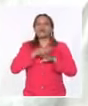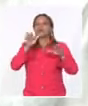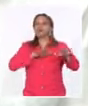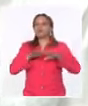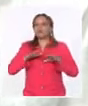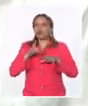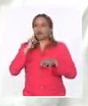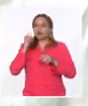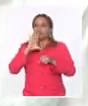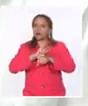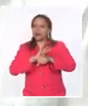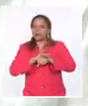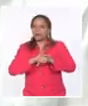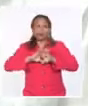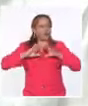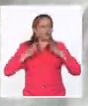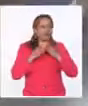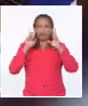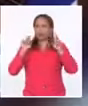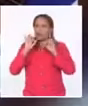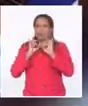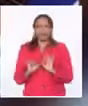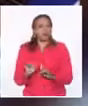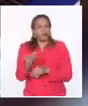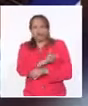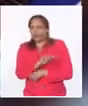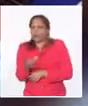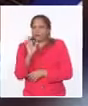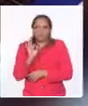Pero era así con todos los temas. Con todo.